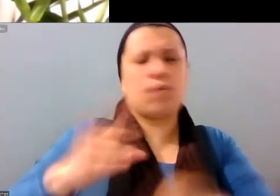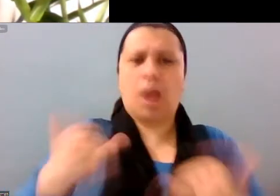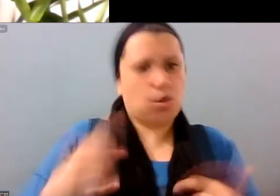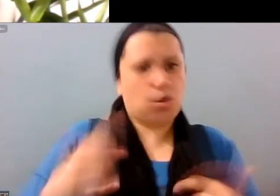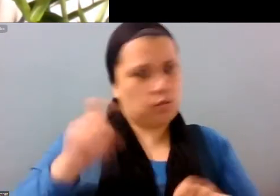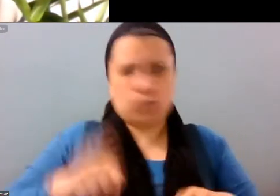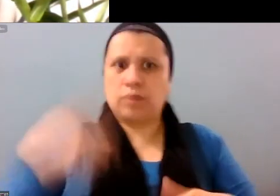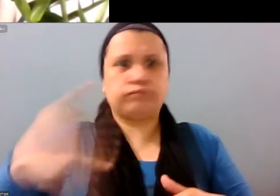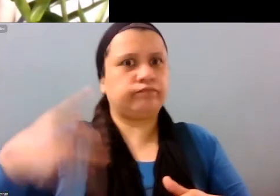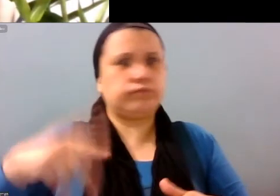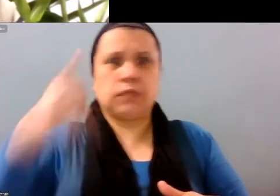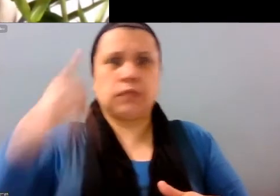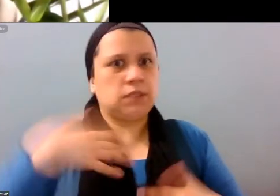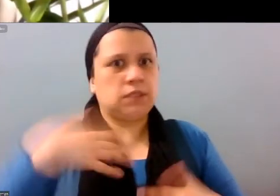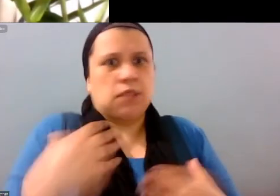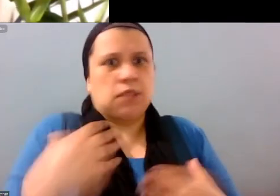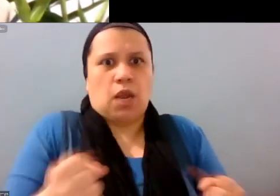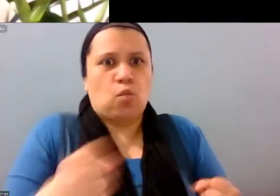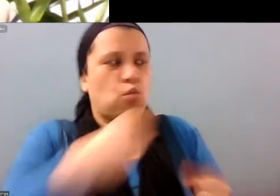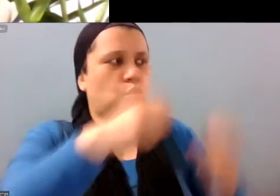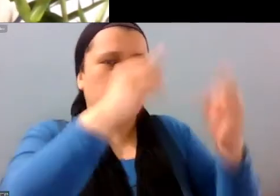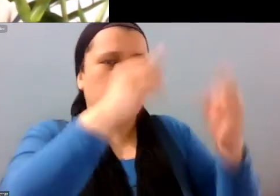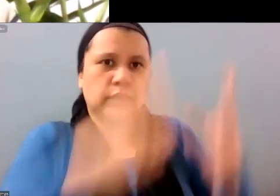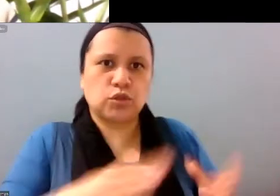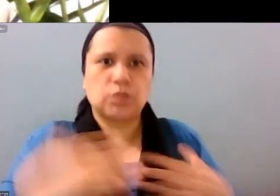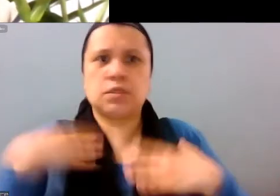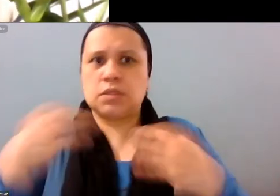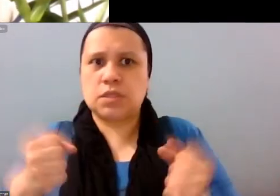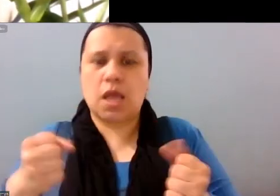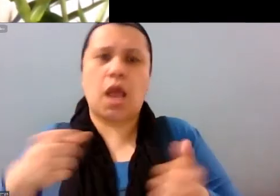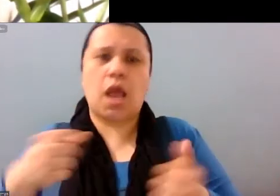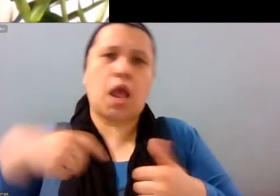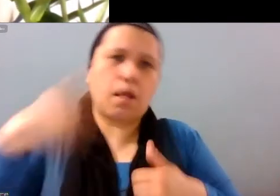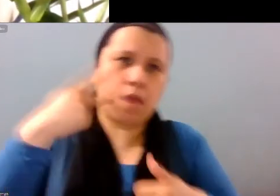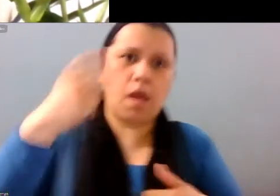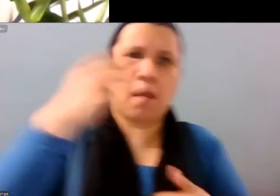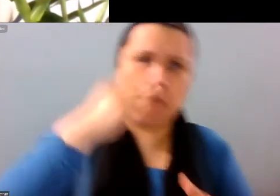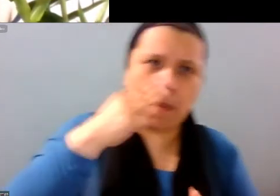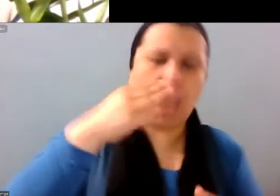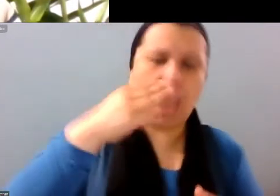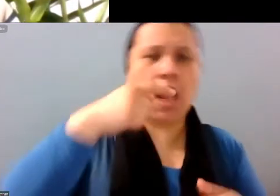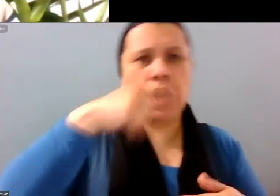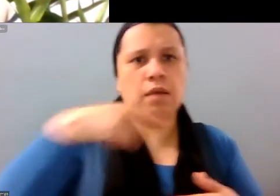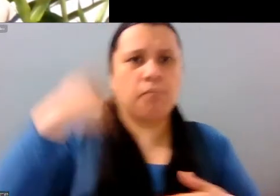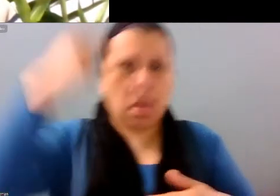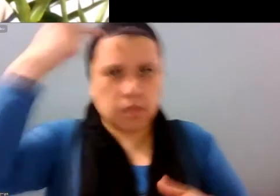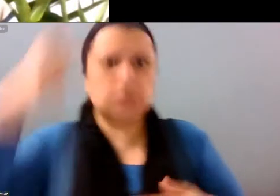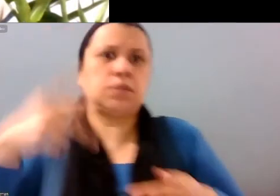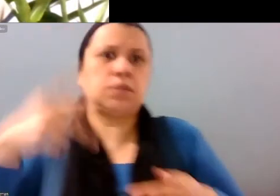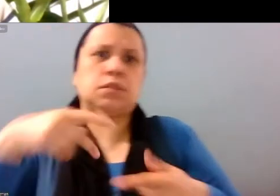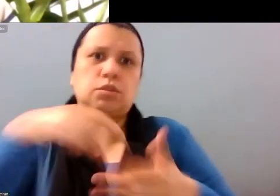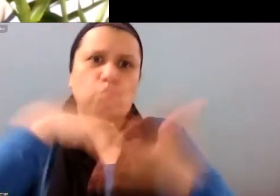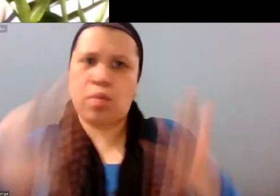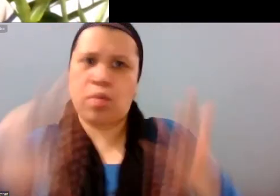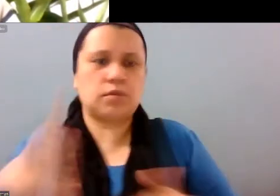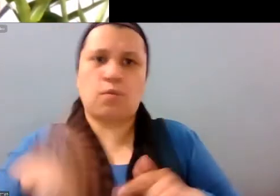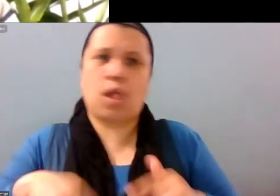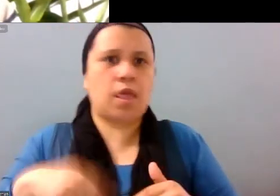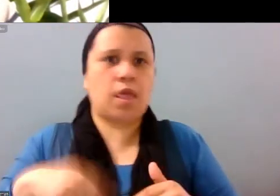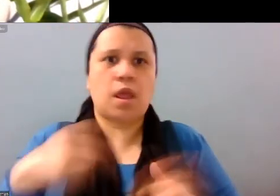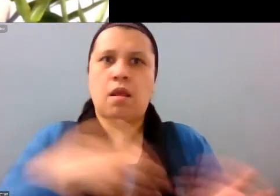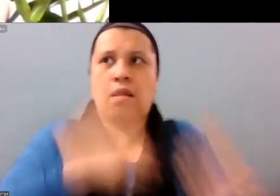salud tanto de docentes como de estudiantes y padres y madres de familia en un retorno apresurado porque tampoco